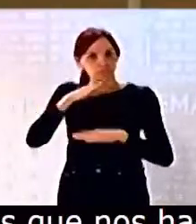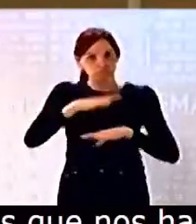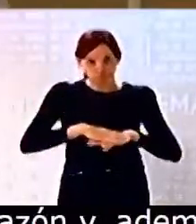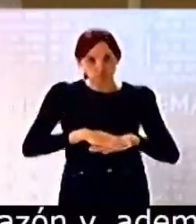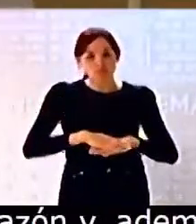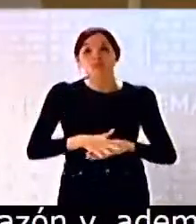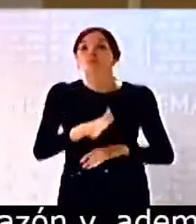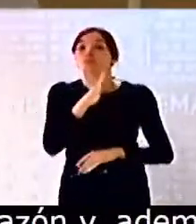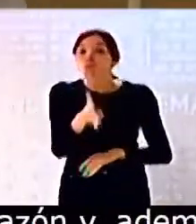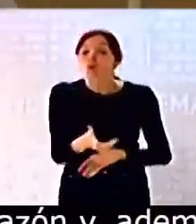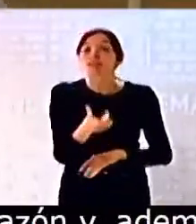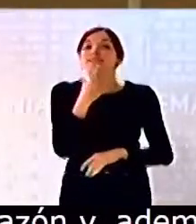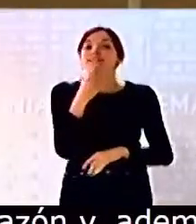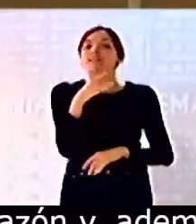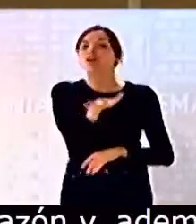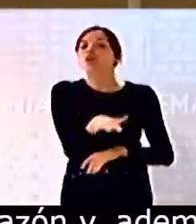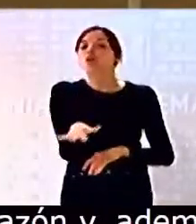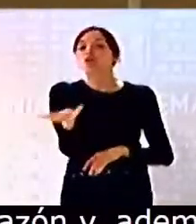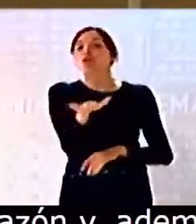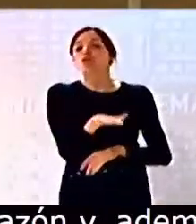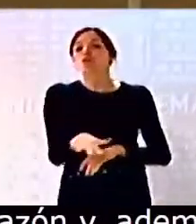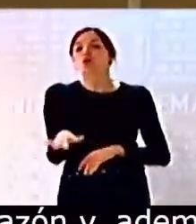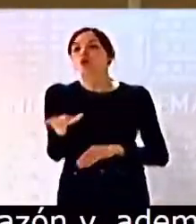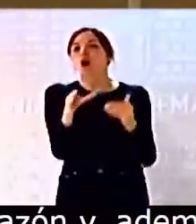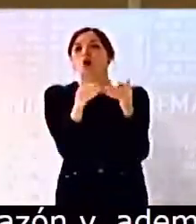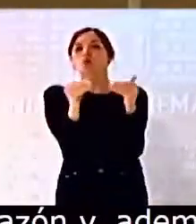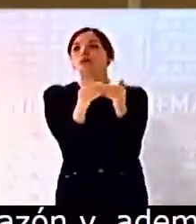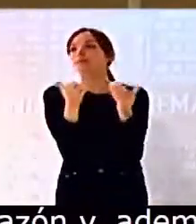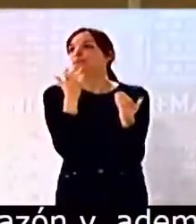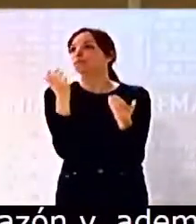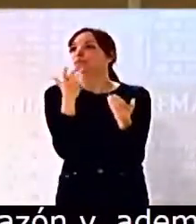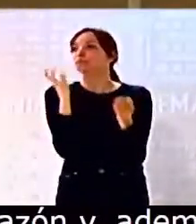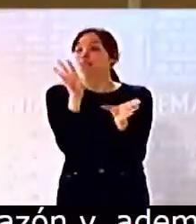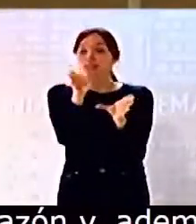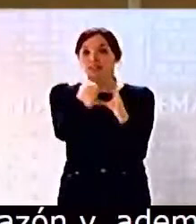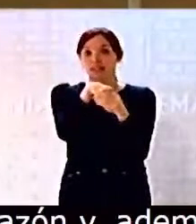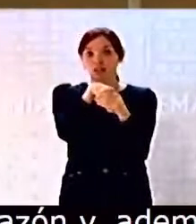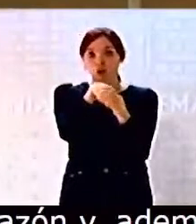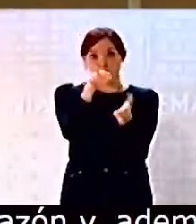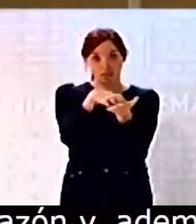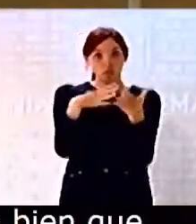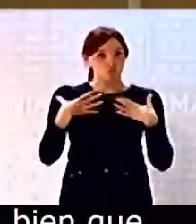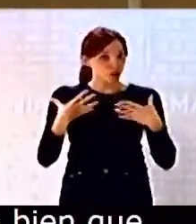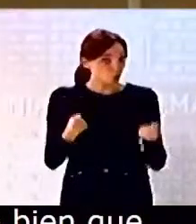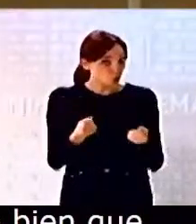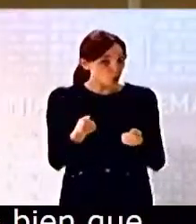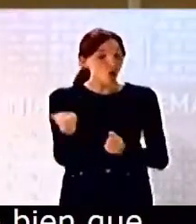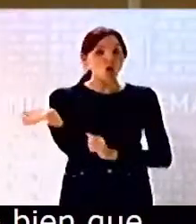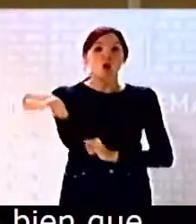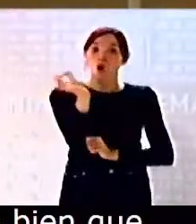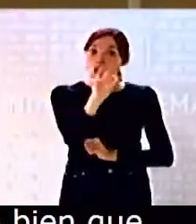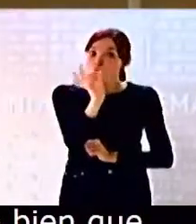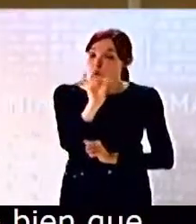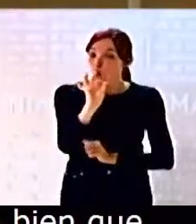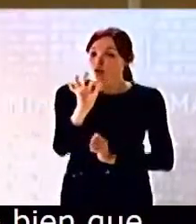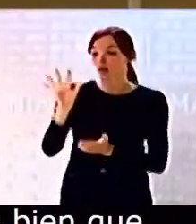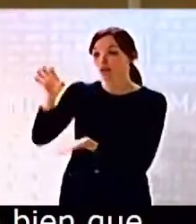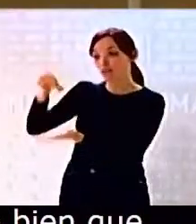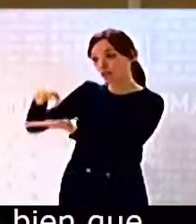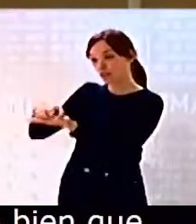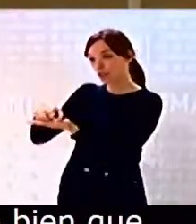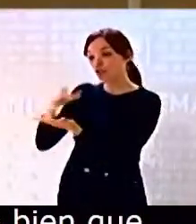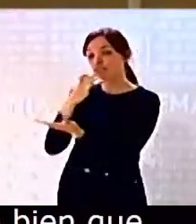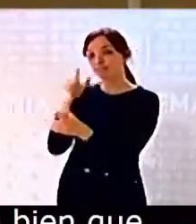Que usásemos espacios o bien que estuviesen dentro de los centros sanitarios o que si